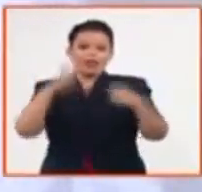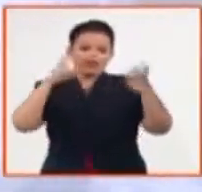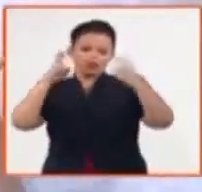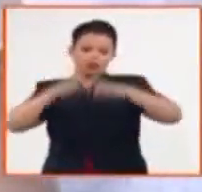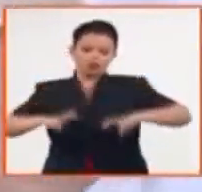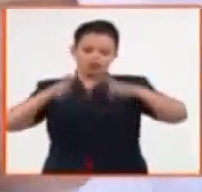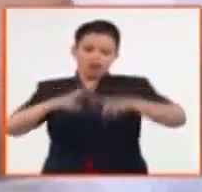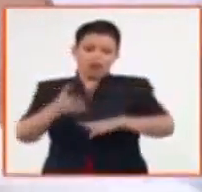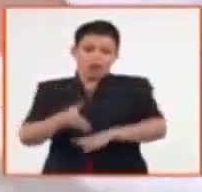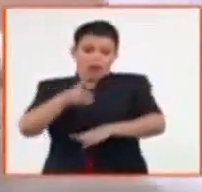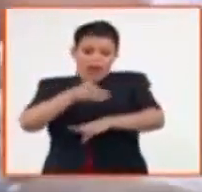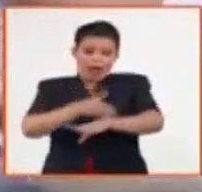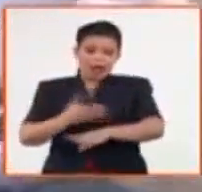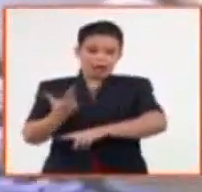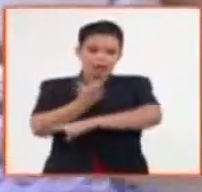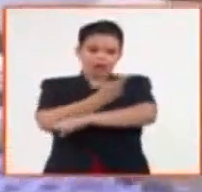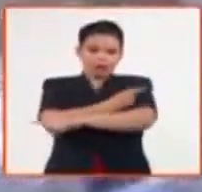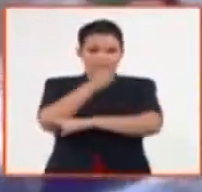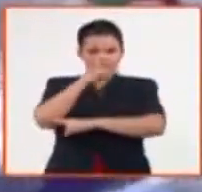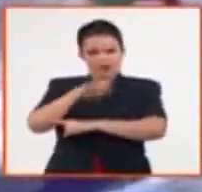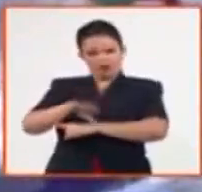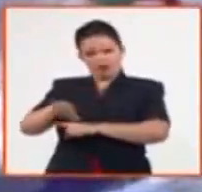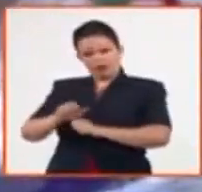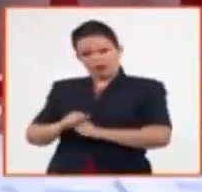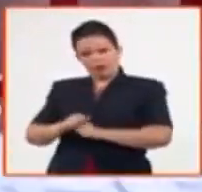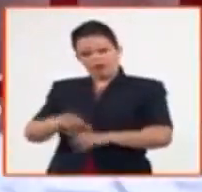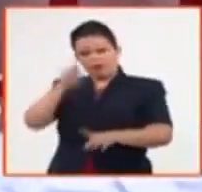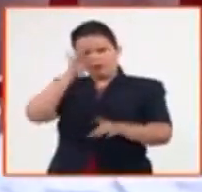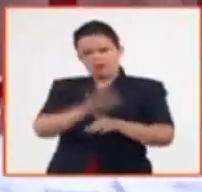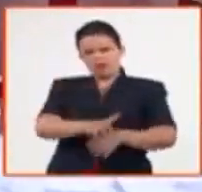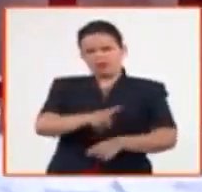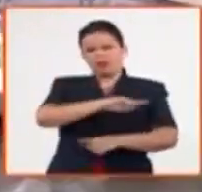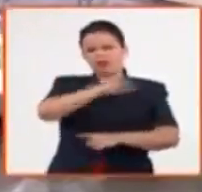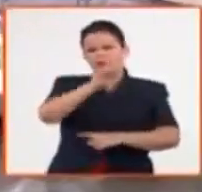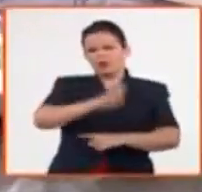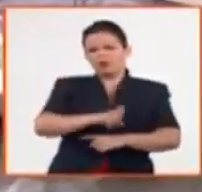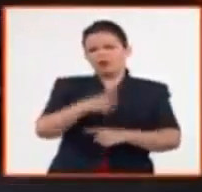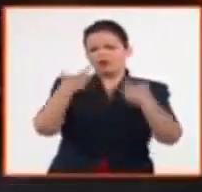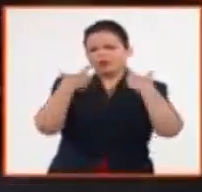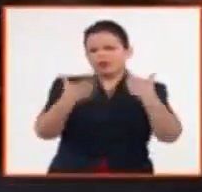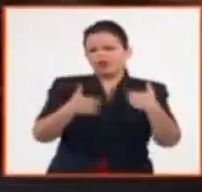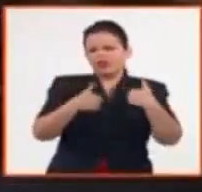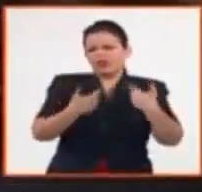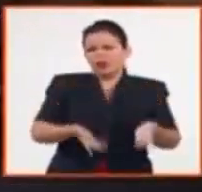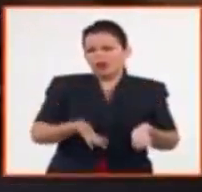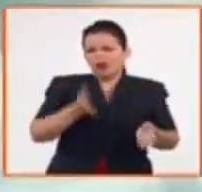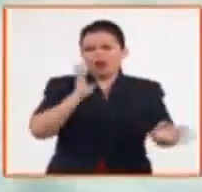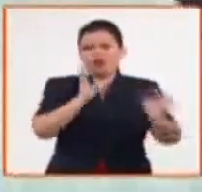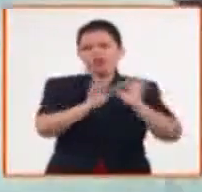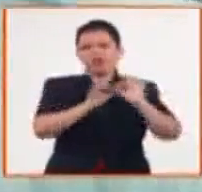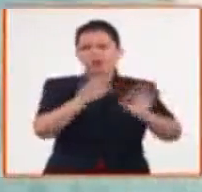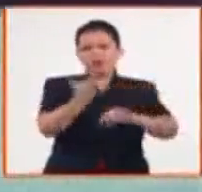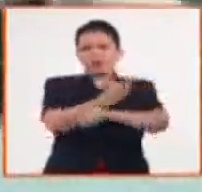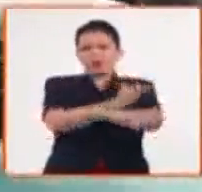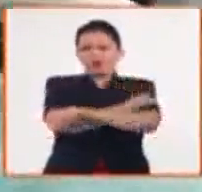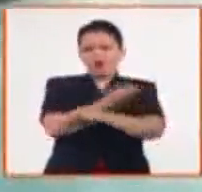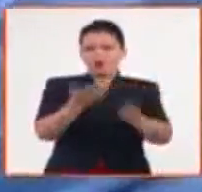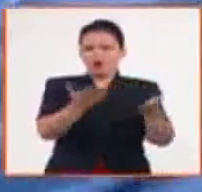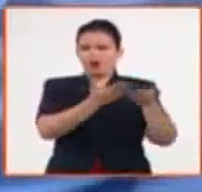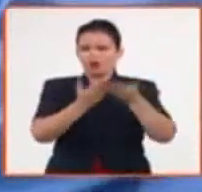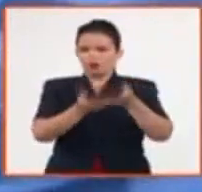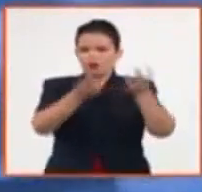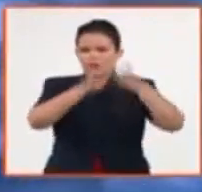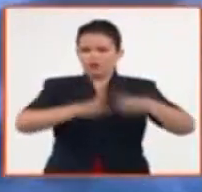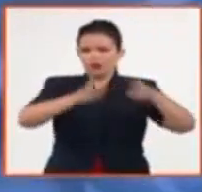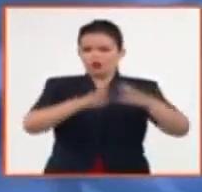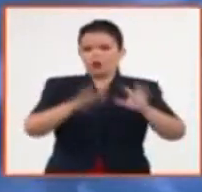así la pregunta: ¿qué importa más, el pedigrí o la seguridad de la vacuna en estudio? Lo segundo, sin dudas.